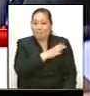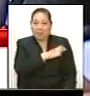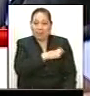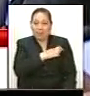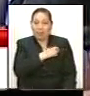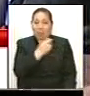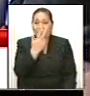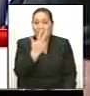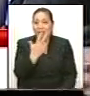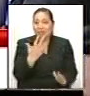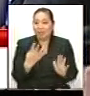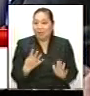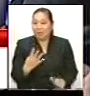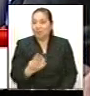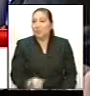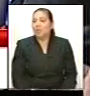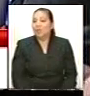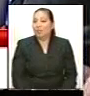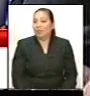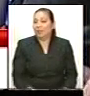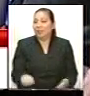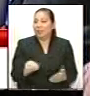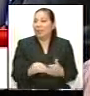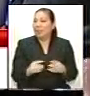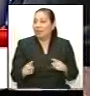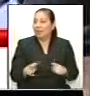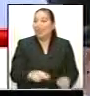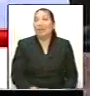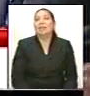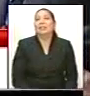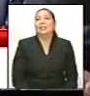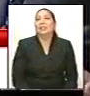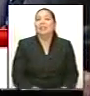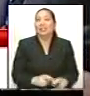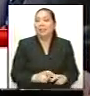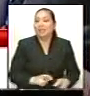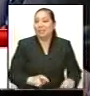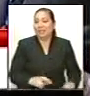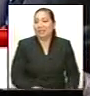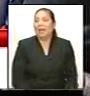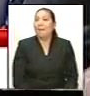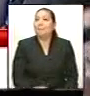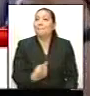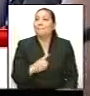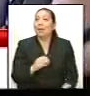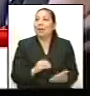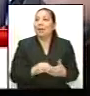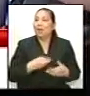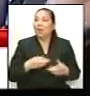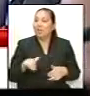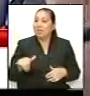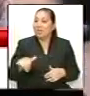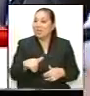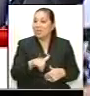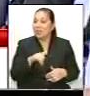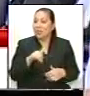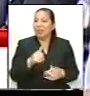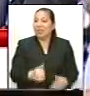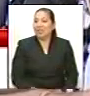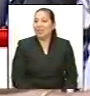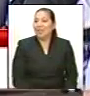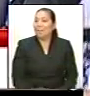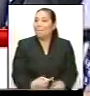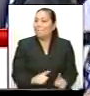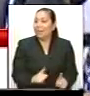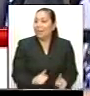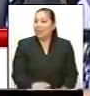páginas 38 y 41, en los temas de la mediación, una técnica para resolver conflictos y promovemos la igualdad de género en la escuela, en la